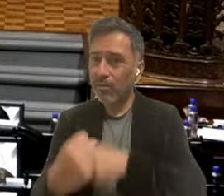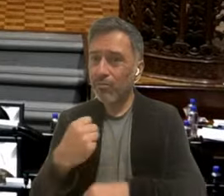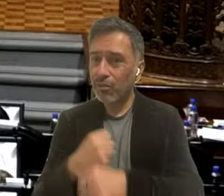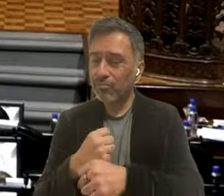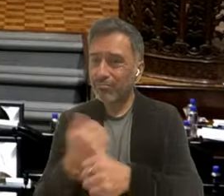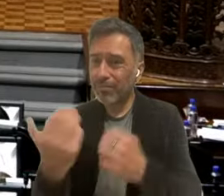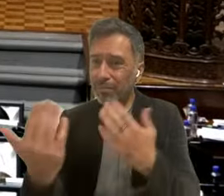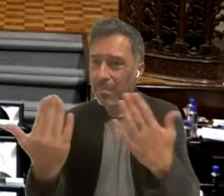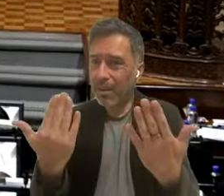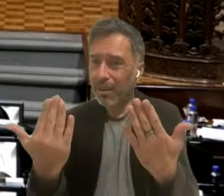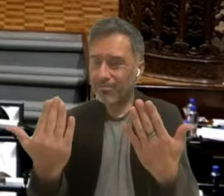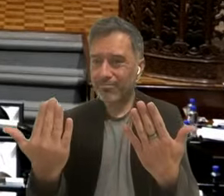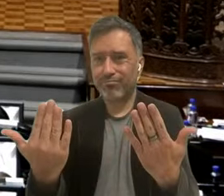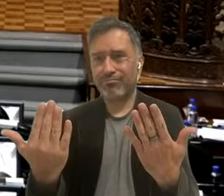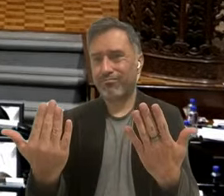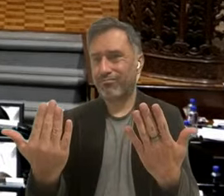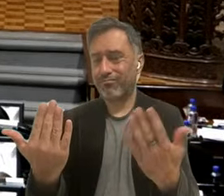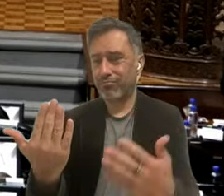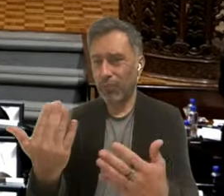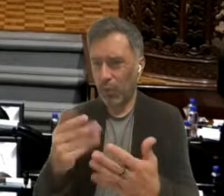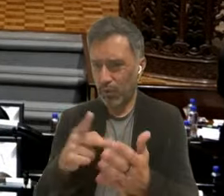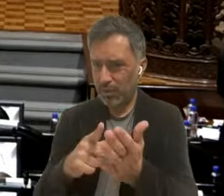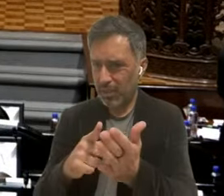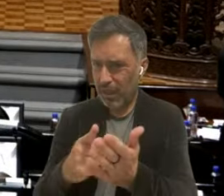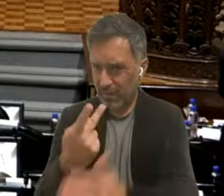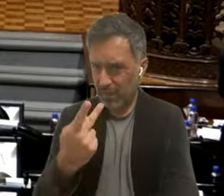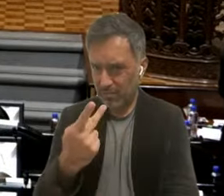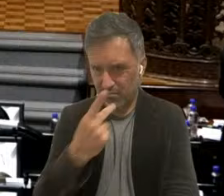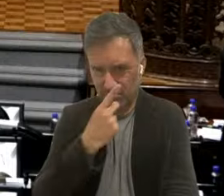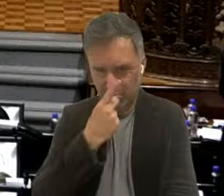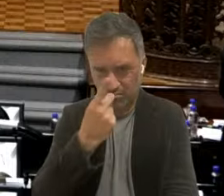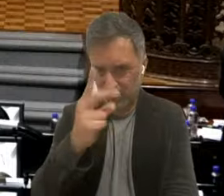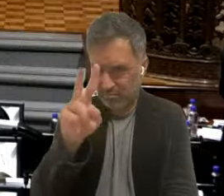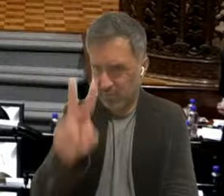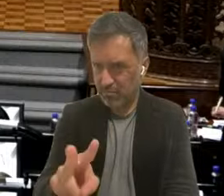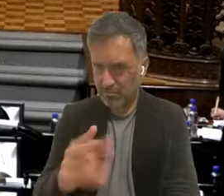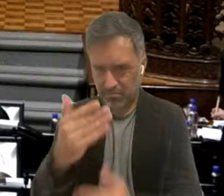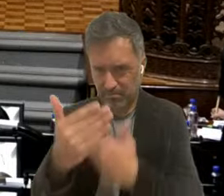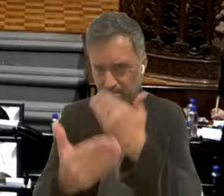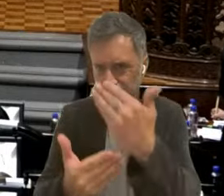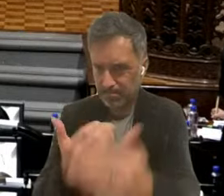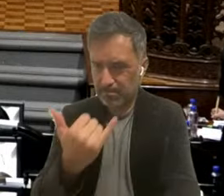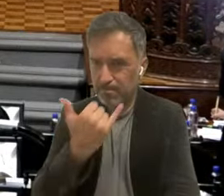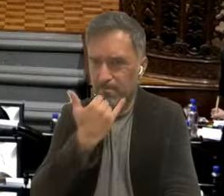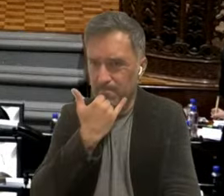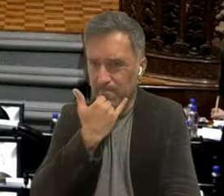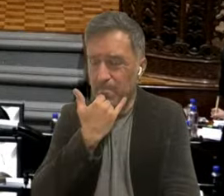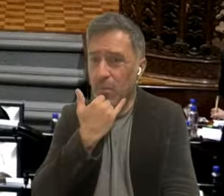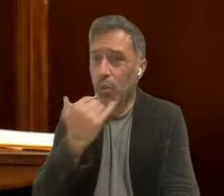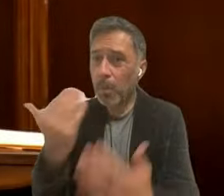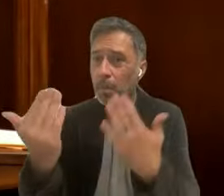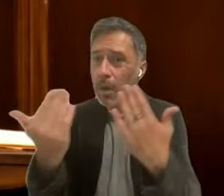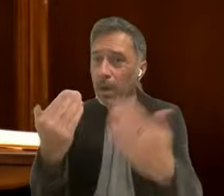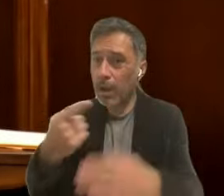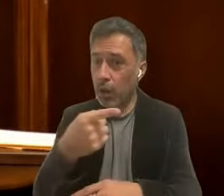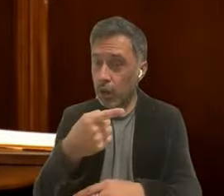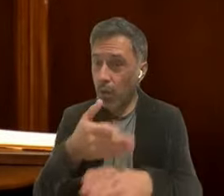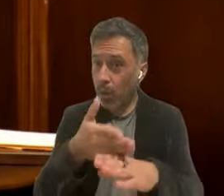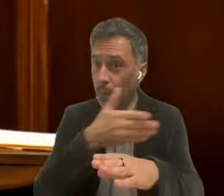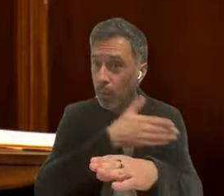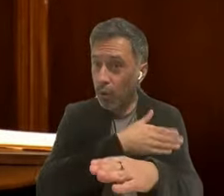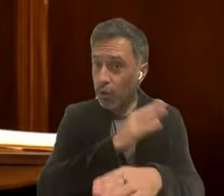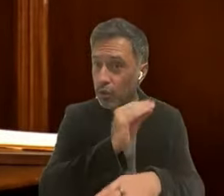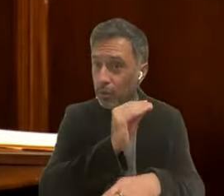Y perdón que lo repita, pero 94 años contra un solo año de